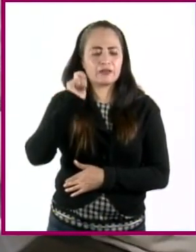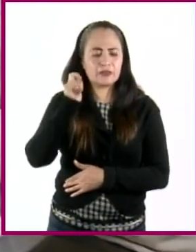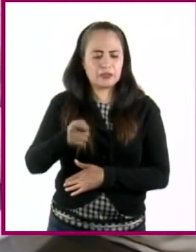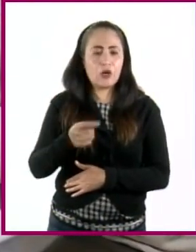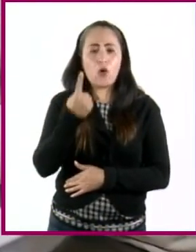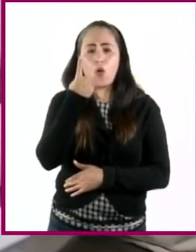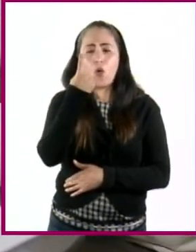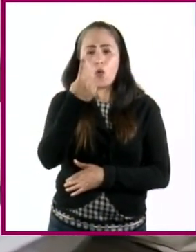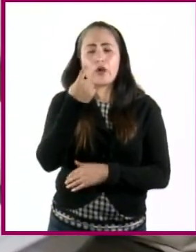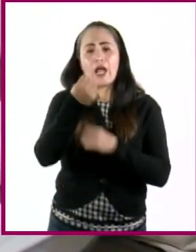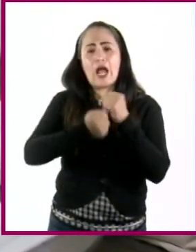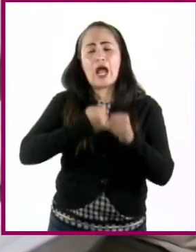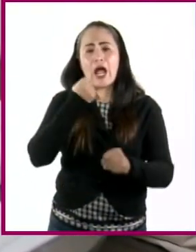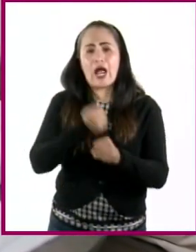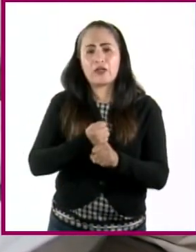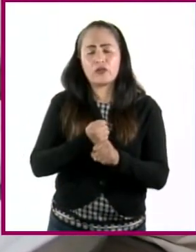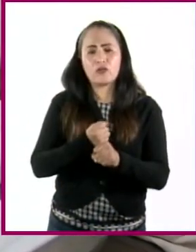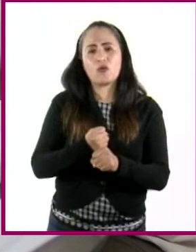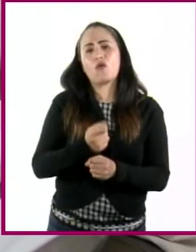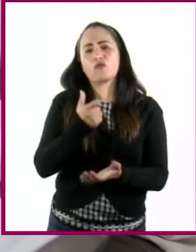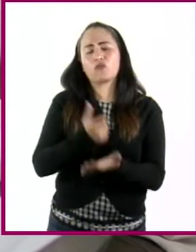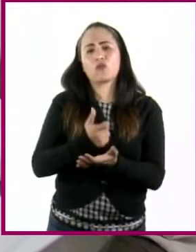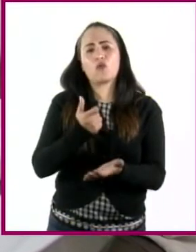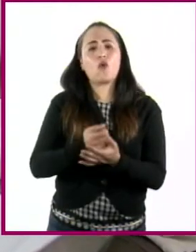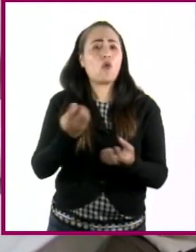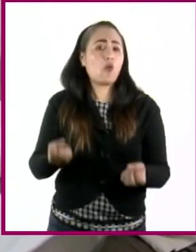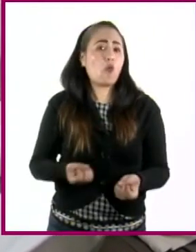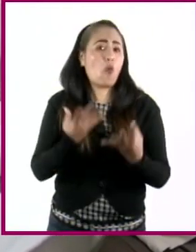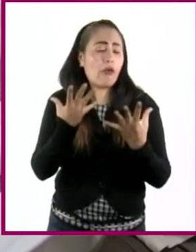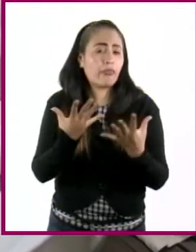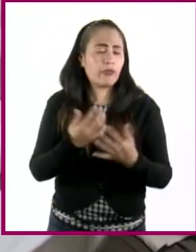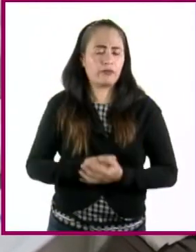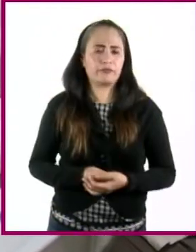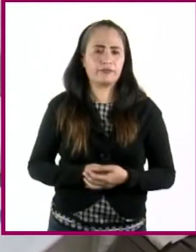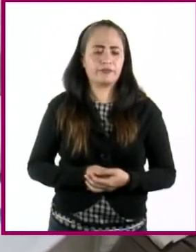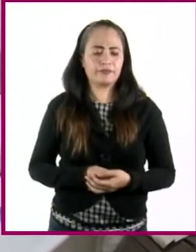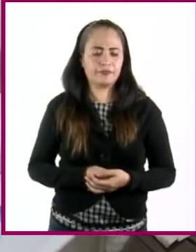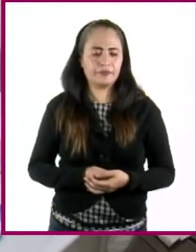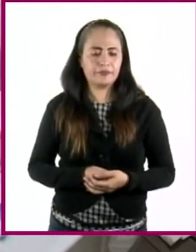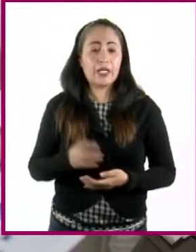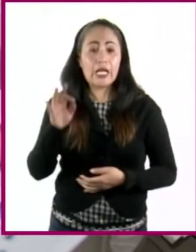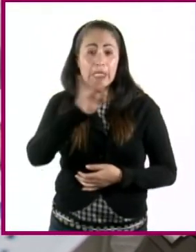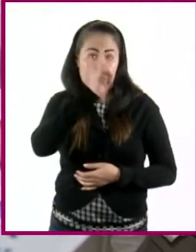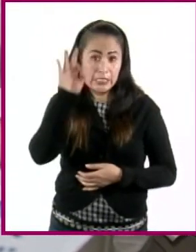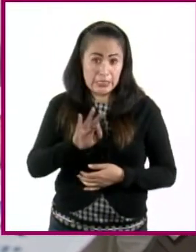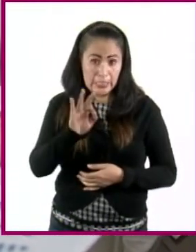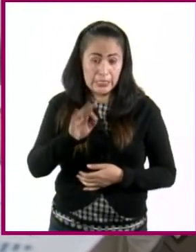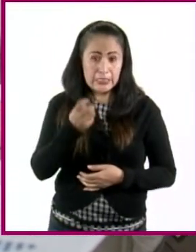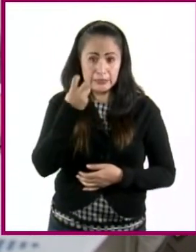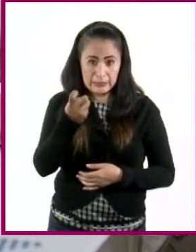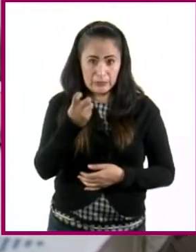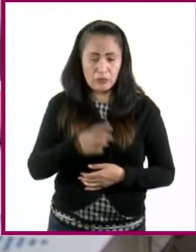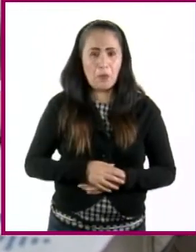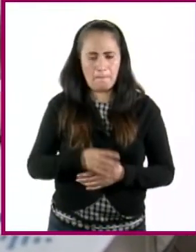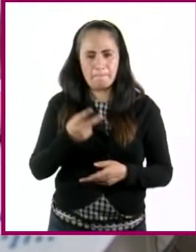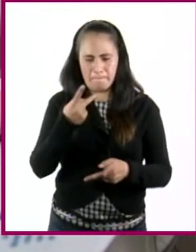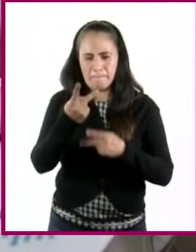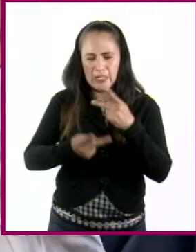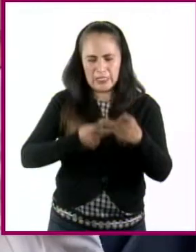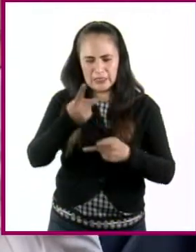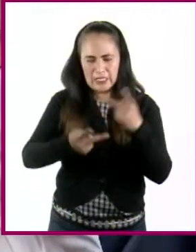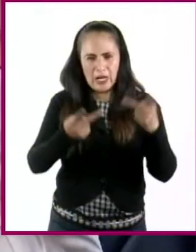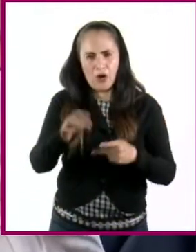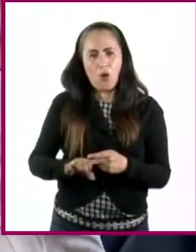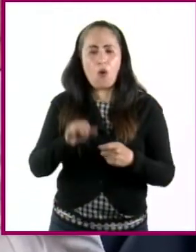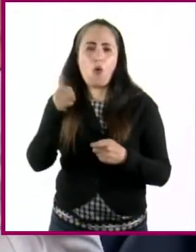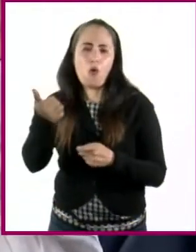anual total. Esto es una tasa que considera, además de los intereses que te van a cobrar en el préstamo, costos